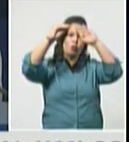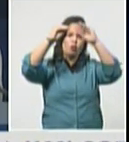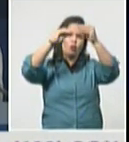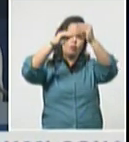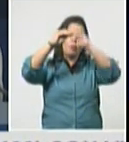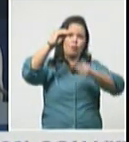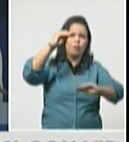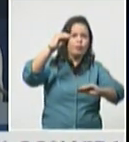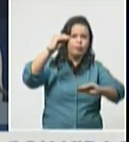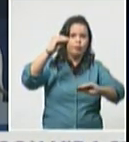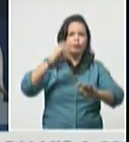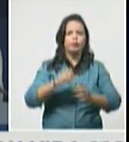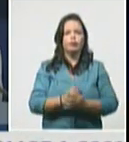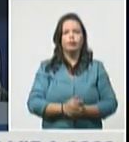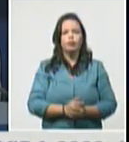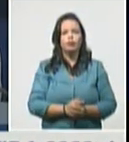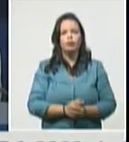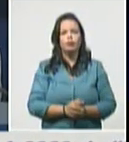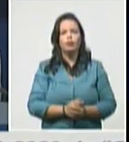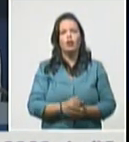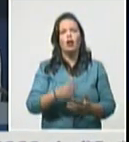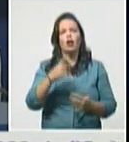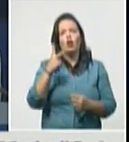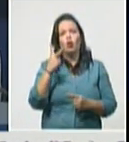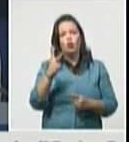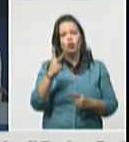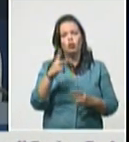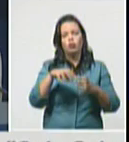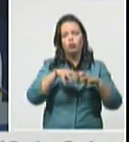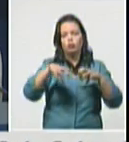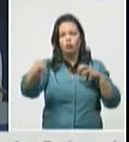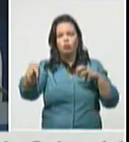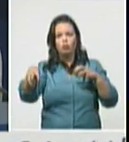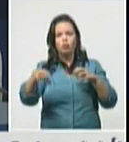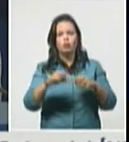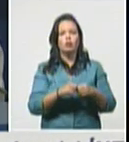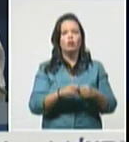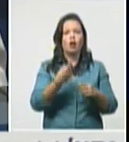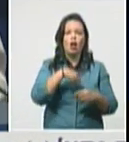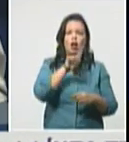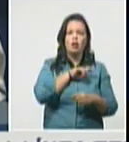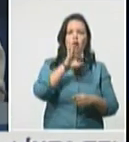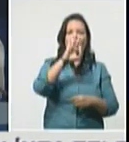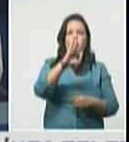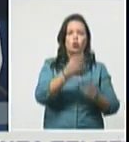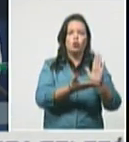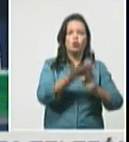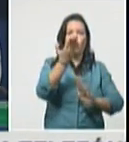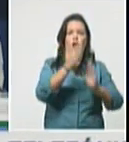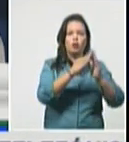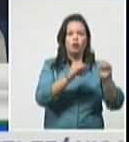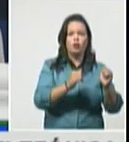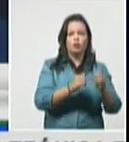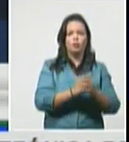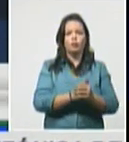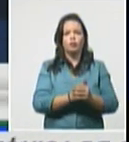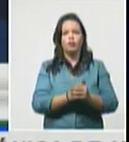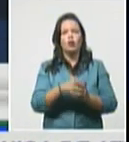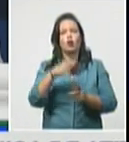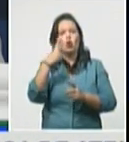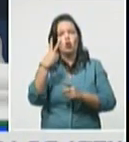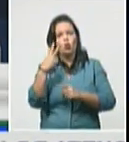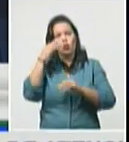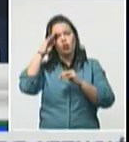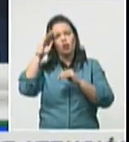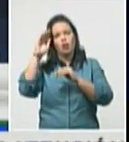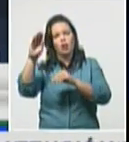evacuados, 8 altas en el día, indicador favorable, 2 ingresos y 8 altas,